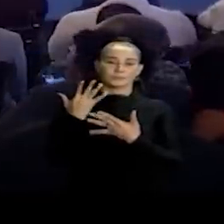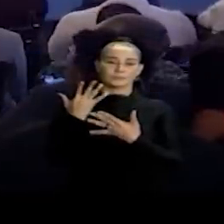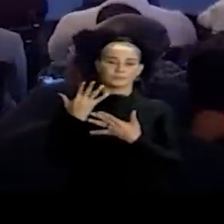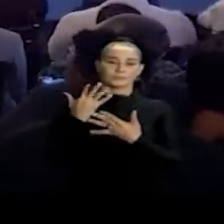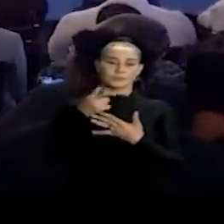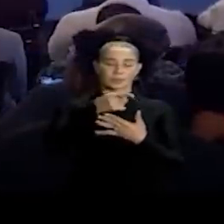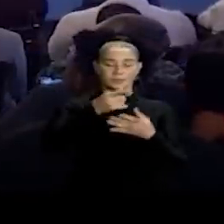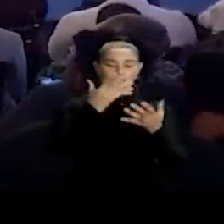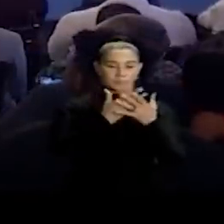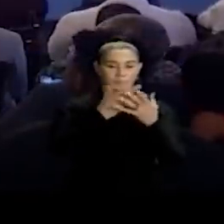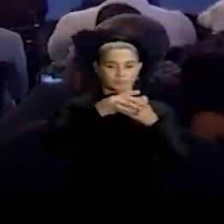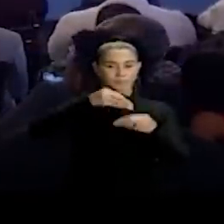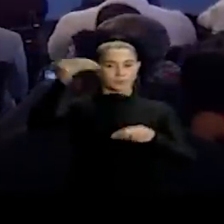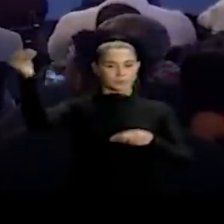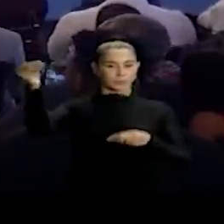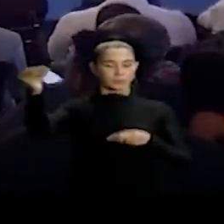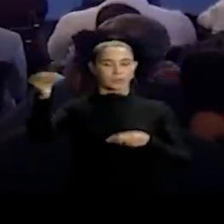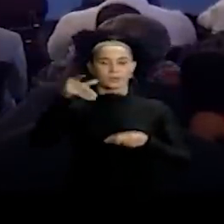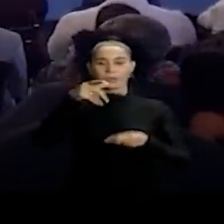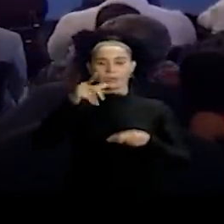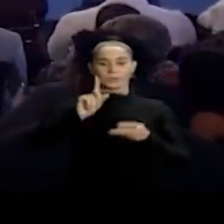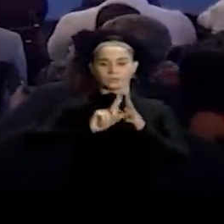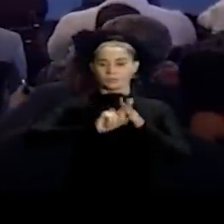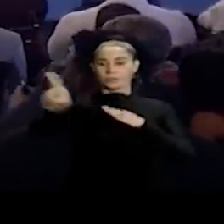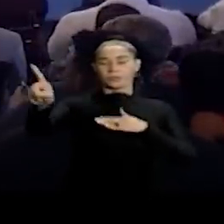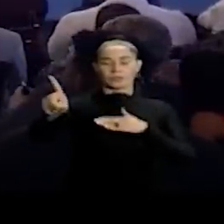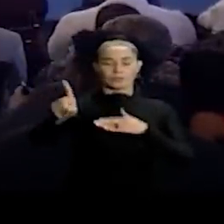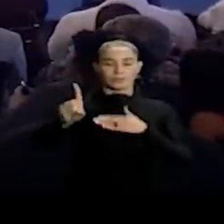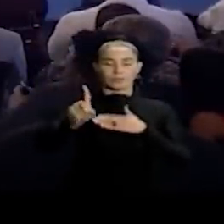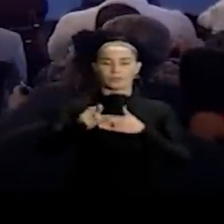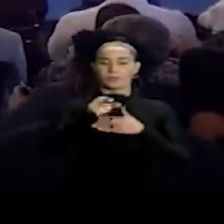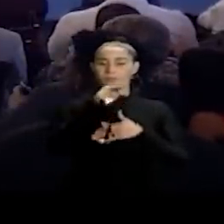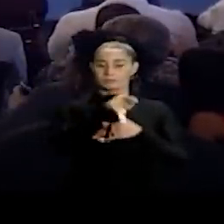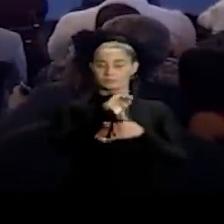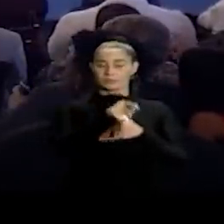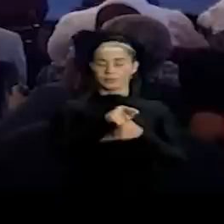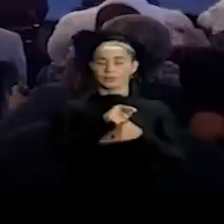al que soltaron, el preso está prófugo, y